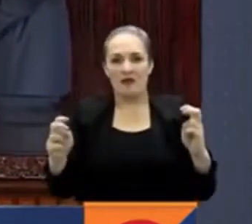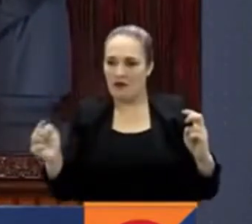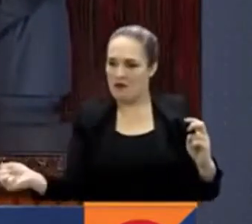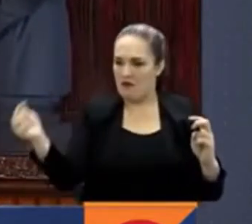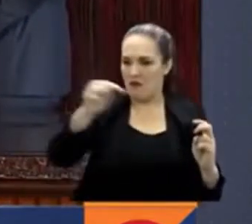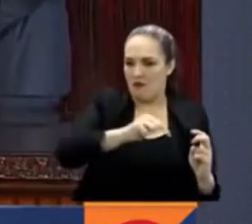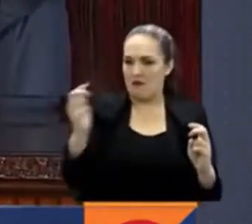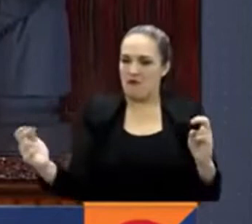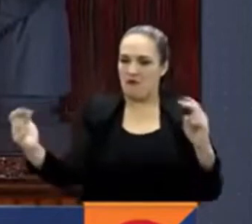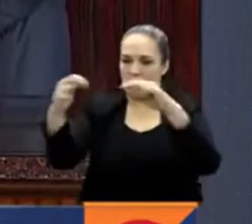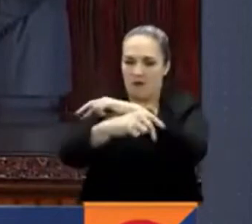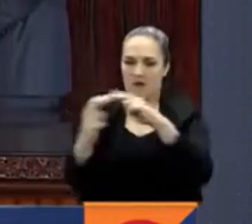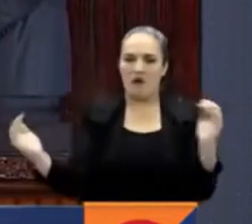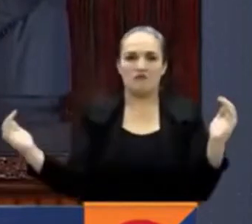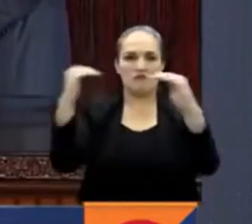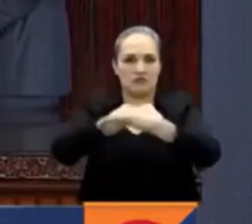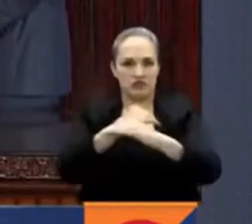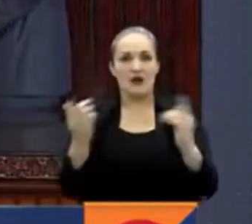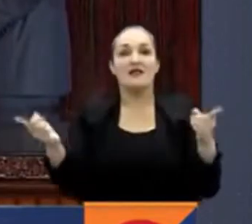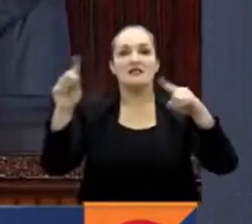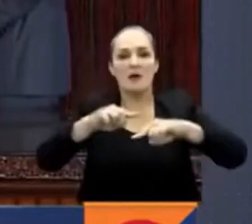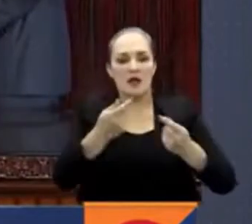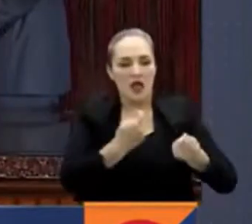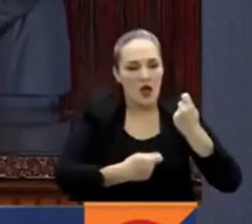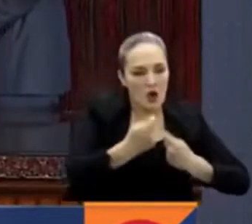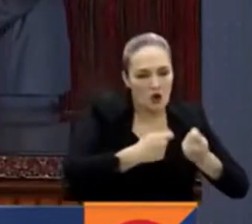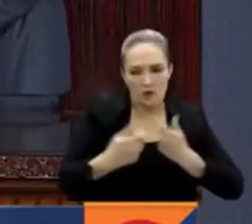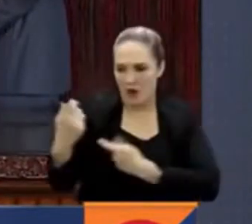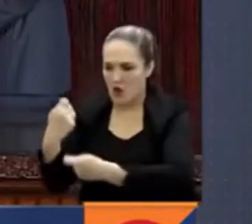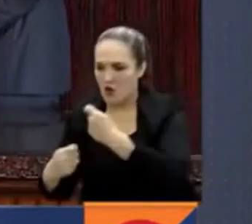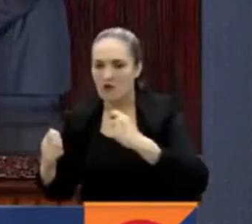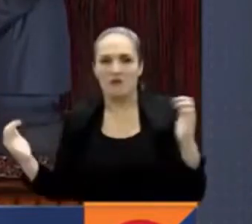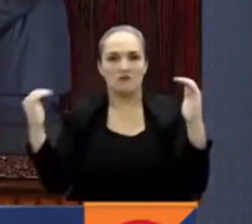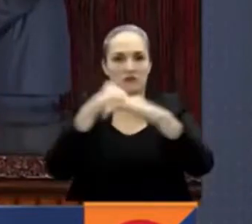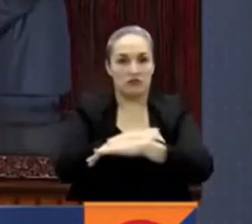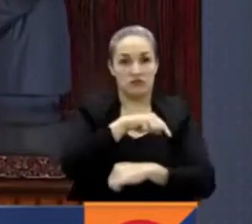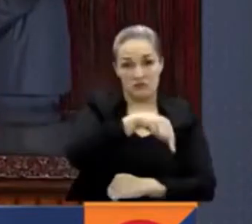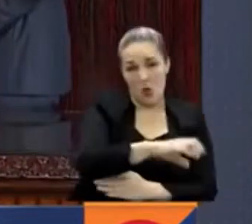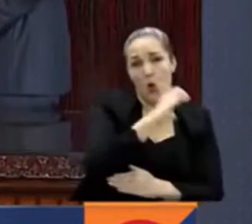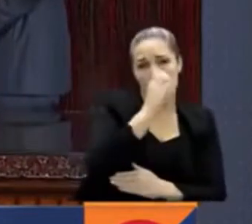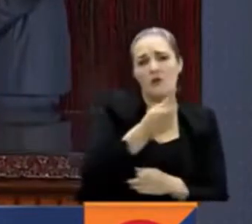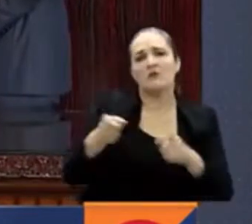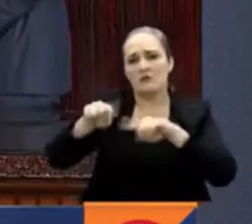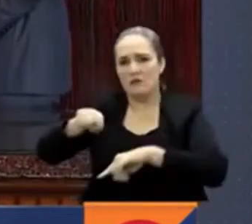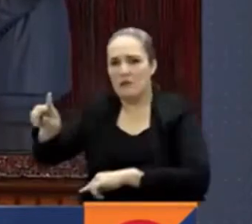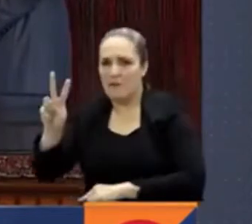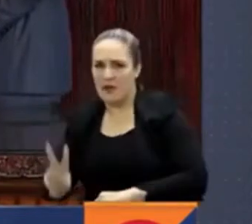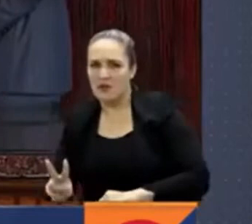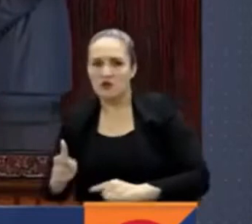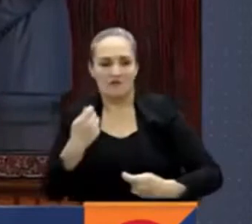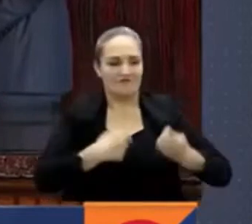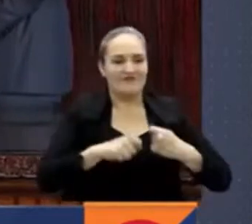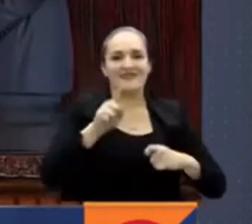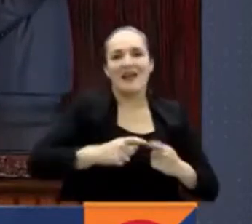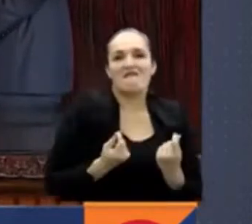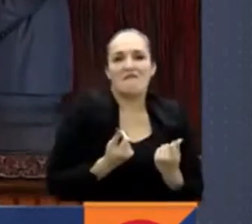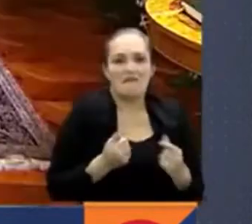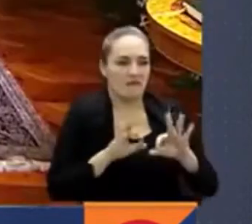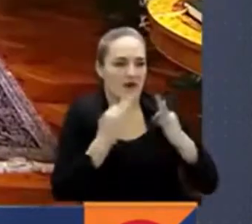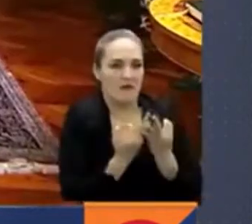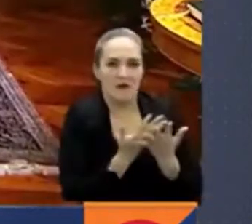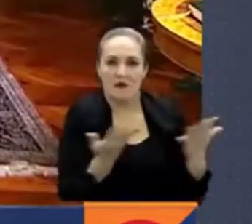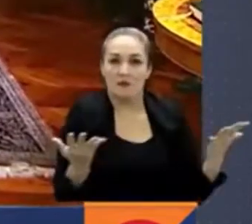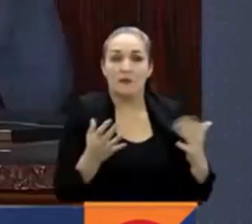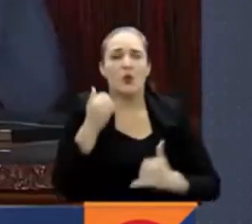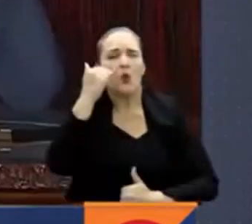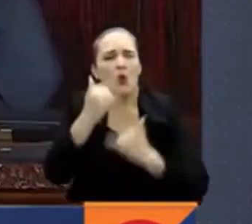reactivación económica que tanto necesitan las familias que viven en esa región, tanto por el lado de Colombia como por el lado de Venezuela. Ya para finalizar, contarles